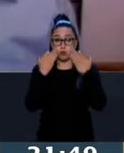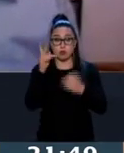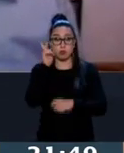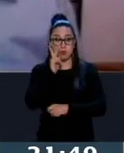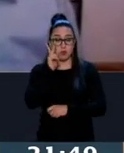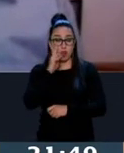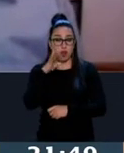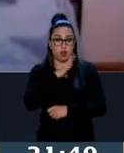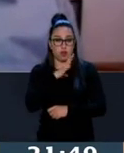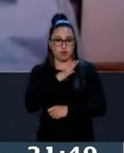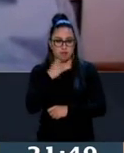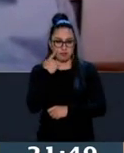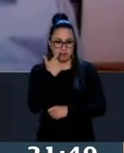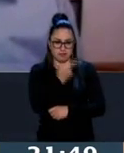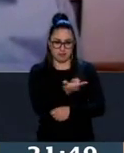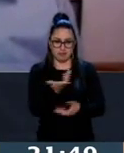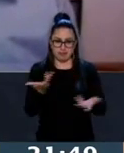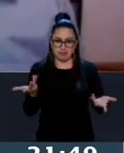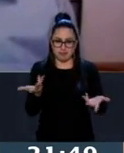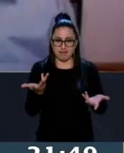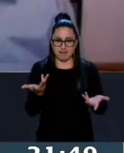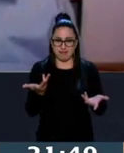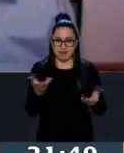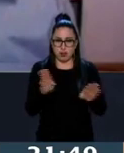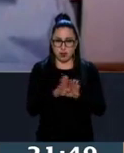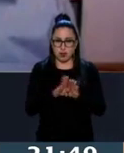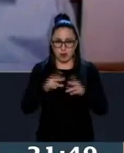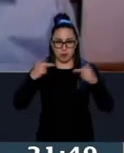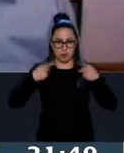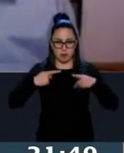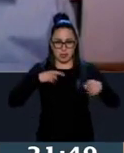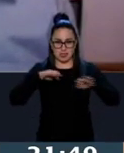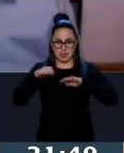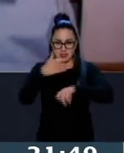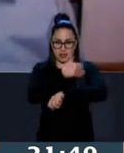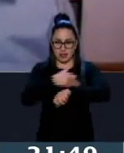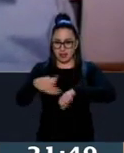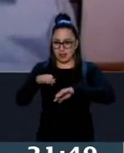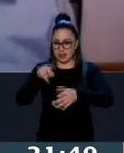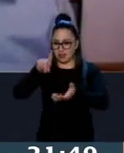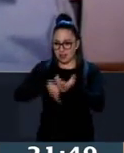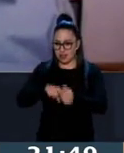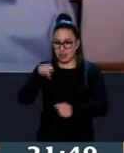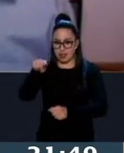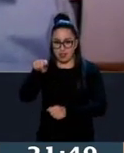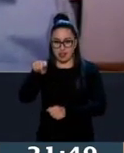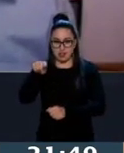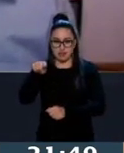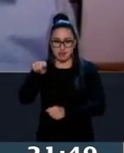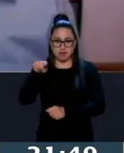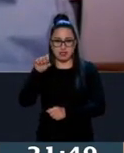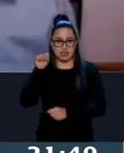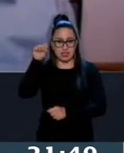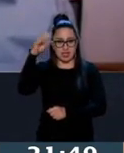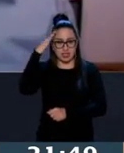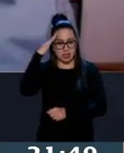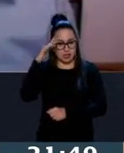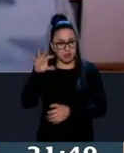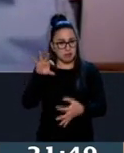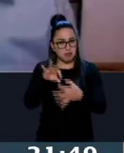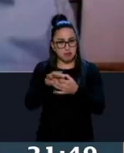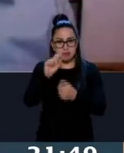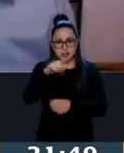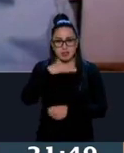cómo, además de la nómina de familiares que tiene Fernando Espino Arévalo,